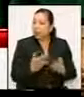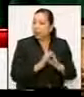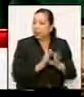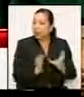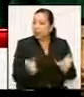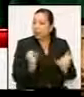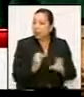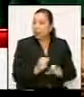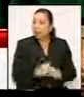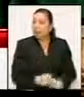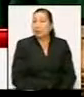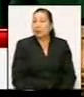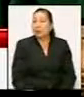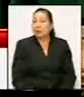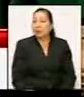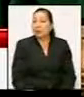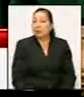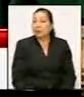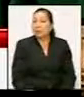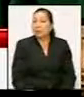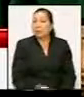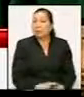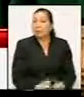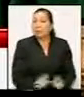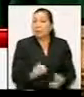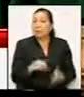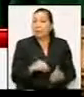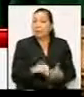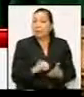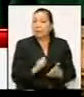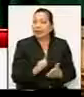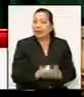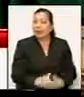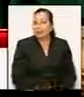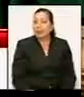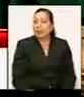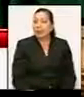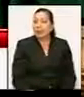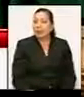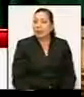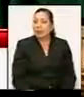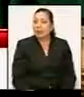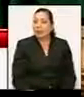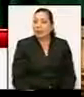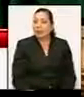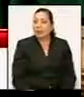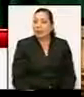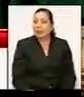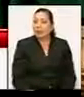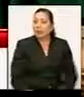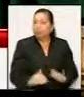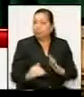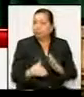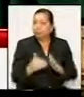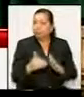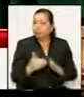concretas. Entonces, por ejemplo, ¿qué hemos propuesto a la